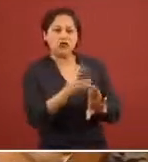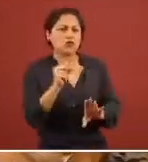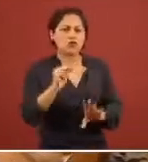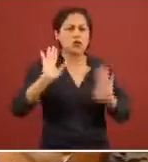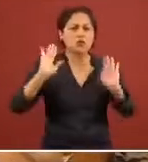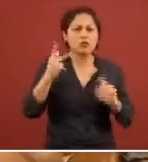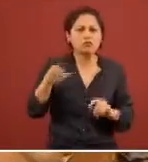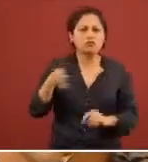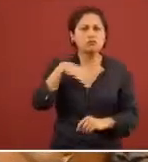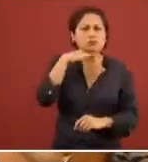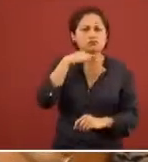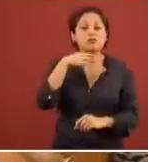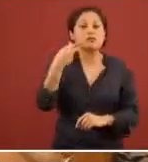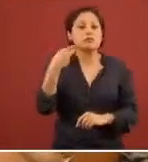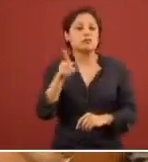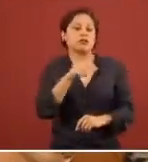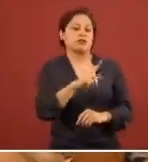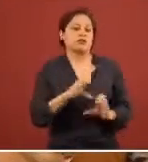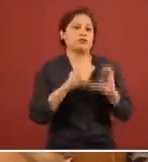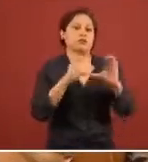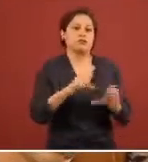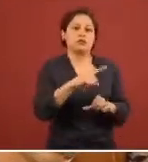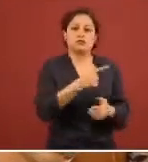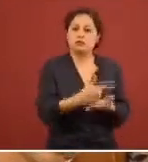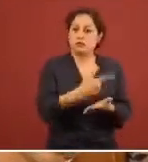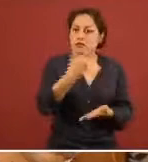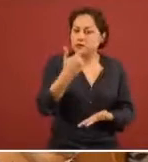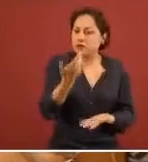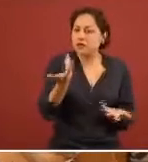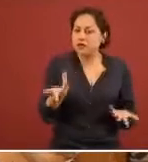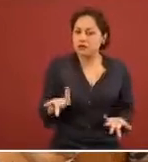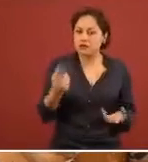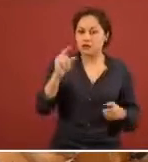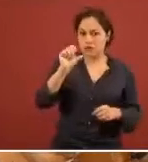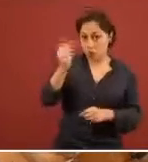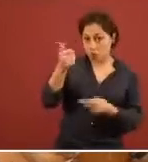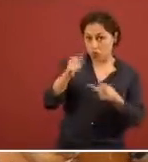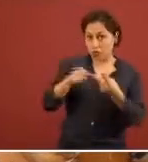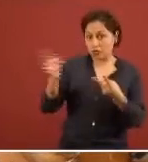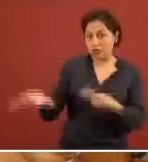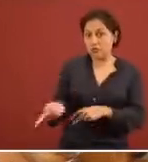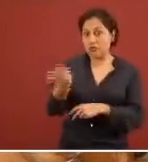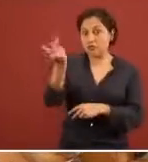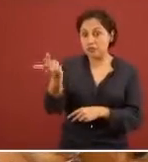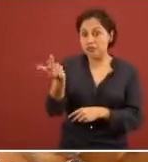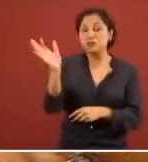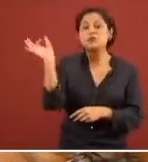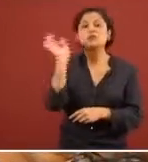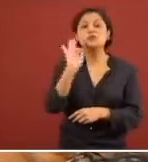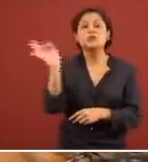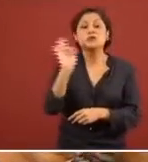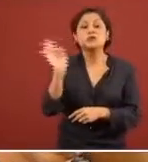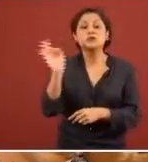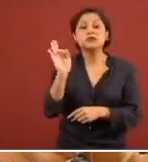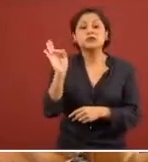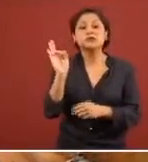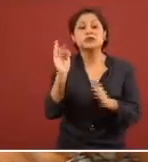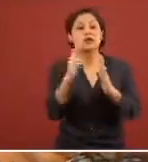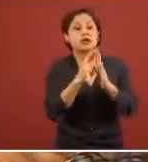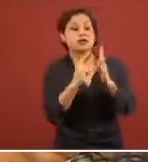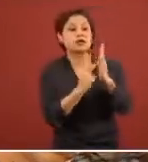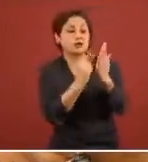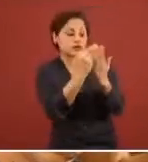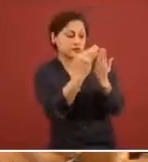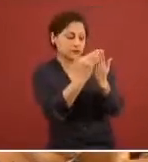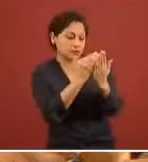la afectación? También preguntarle si cree que no haya faltado un poco de claridad en los lineamientos de por qué lo